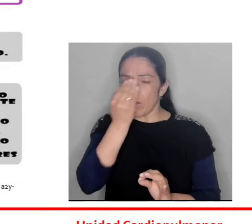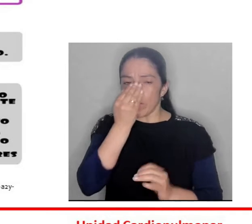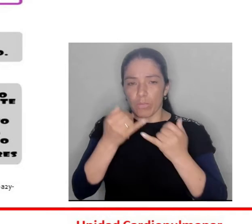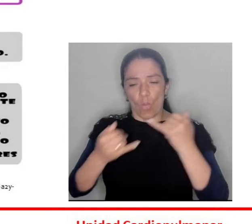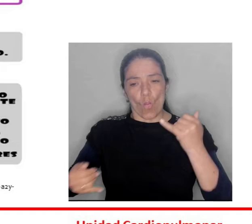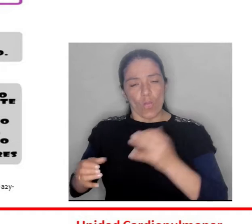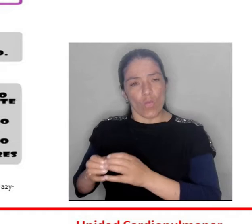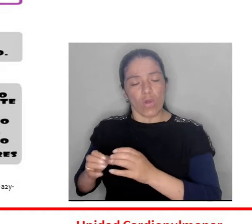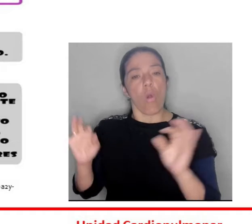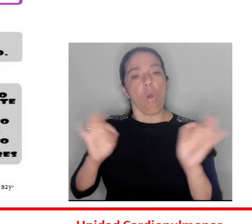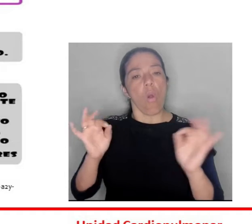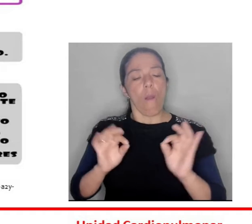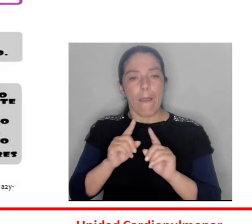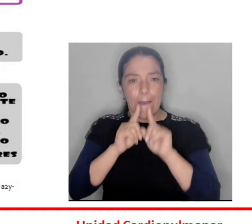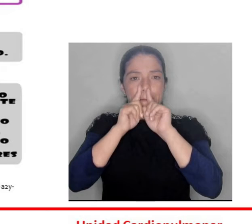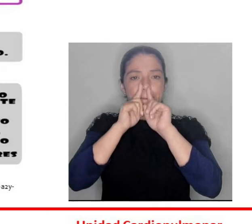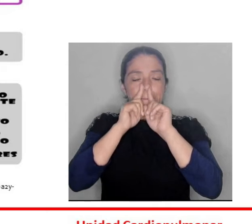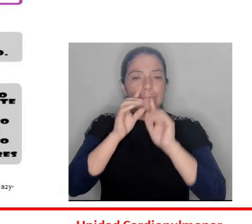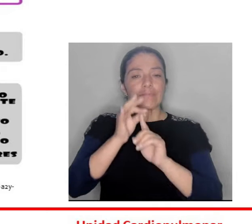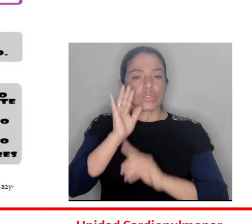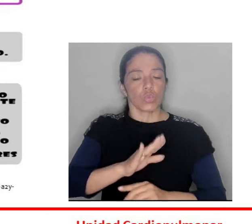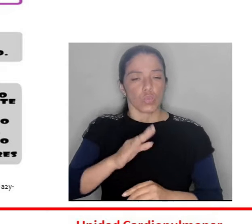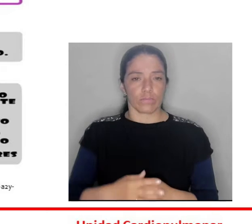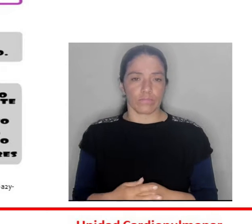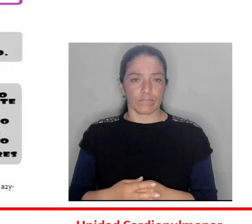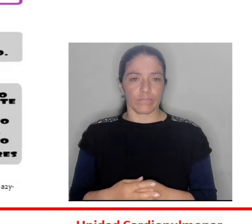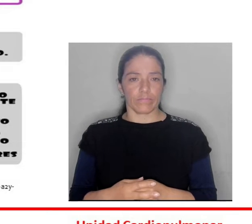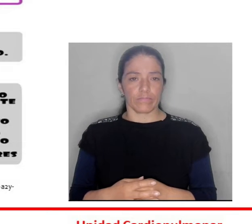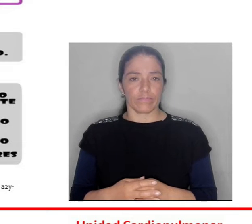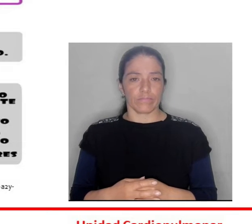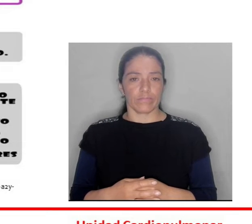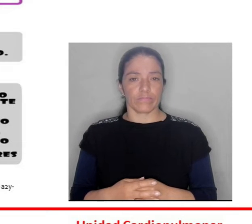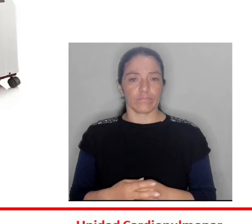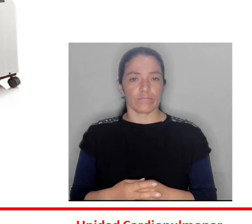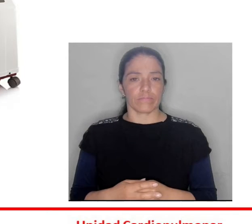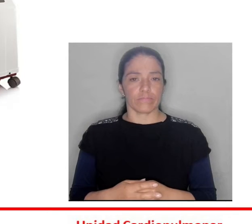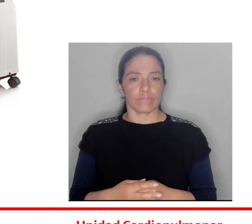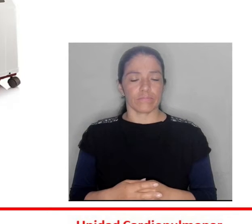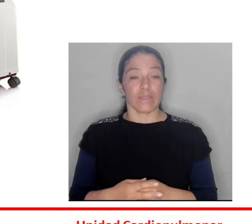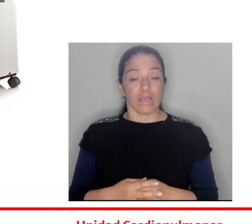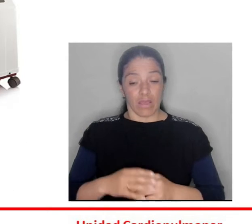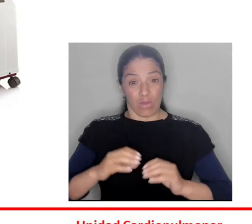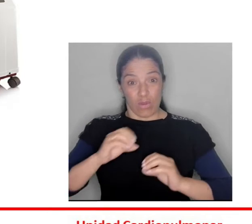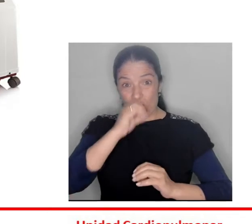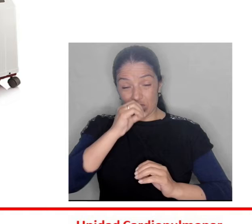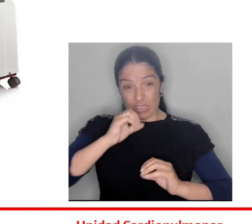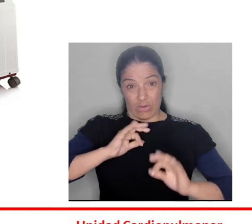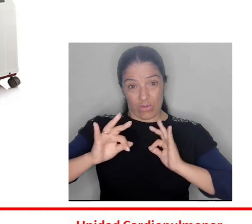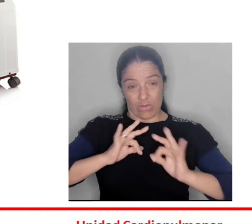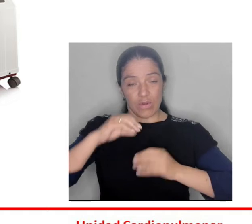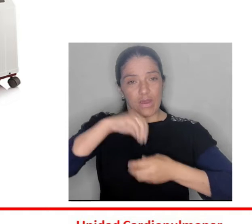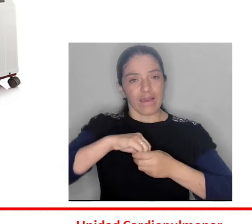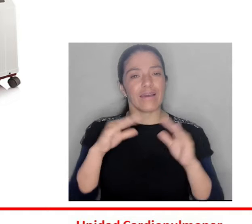mascarilla simple, la mascarilla con reservorio o la cánula nasal, entre otros. En el caso